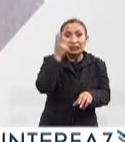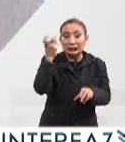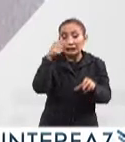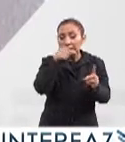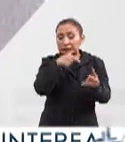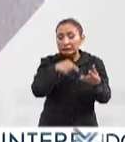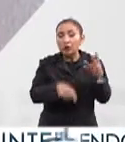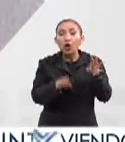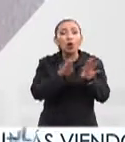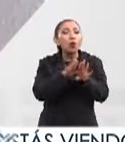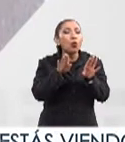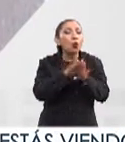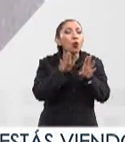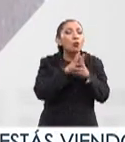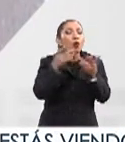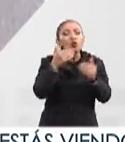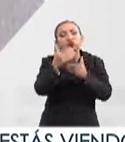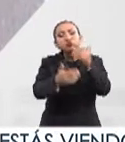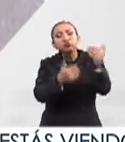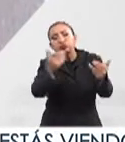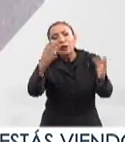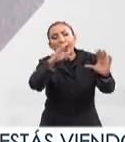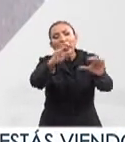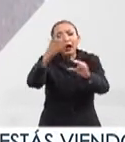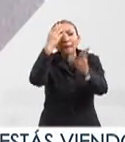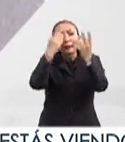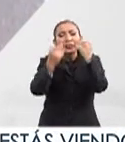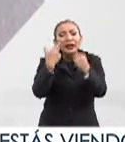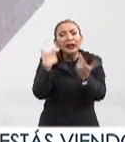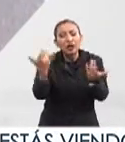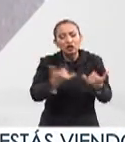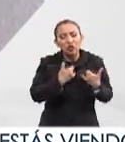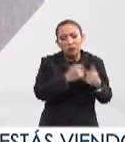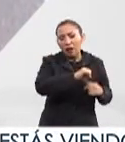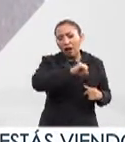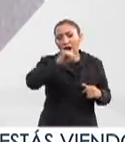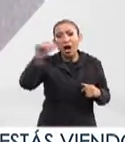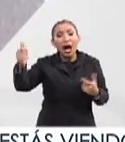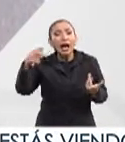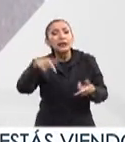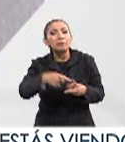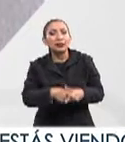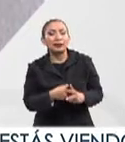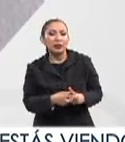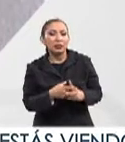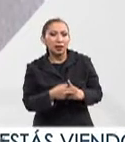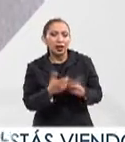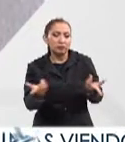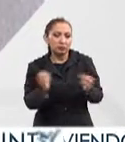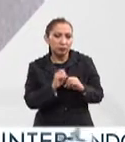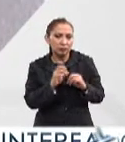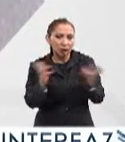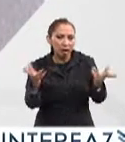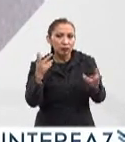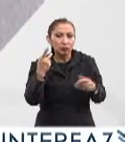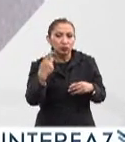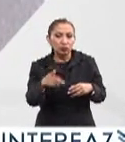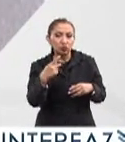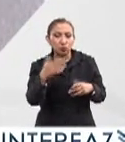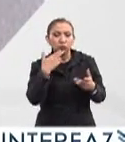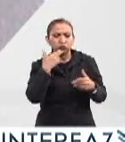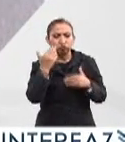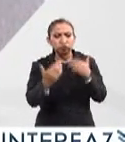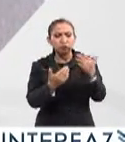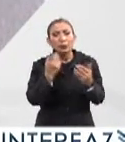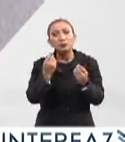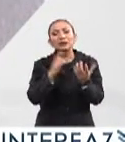estos puntos, cómo está el desarrollo en el aprendizaje desde los más jóvenes y las matemáticas y, por supuesto, su